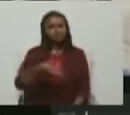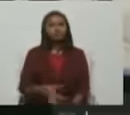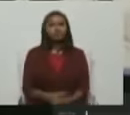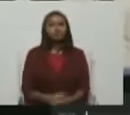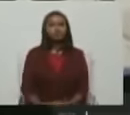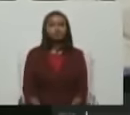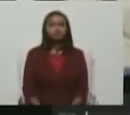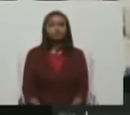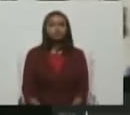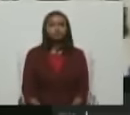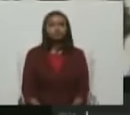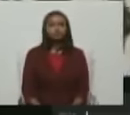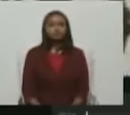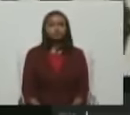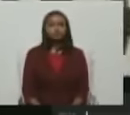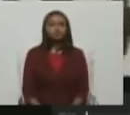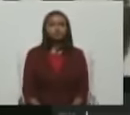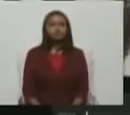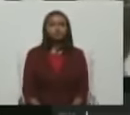¡Atención! ¡Pir!